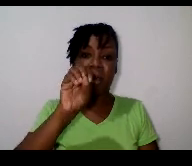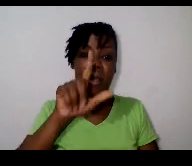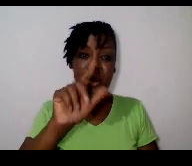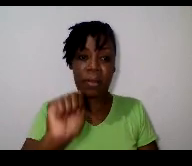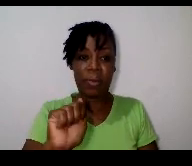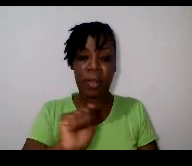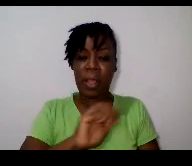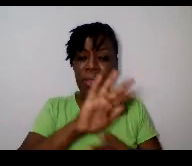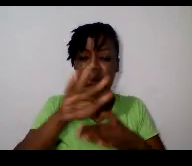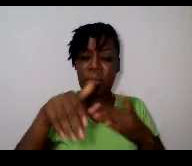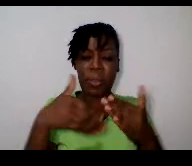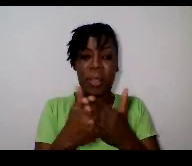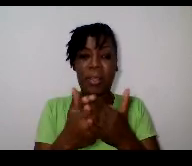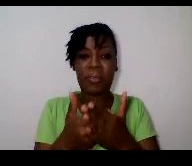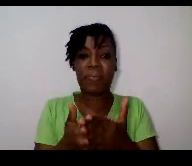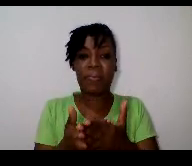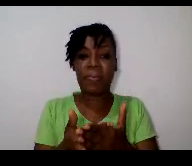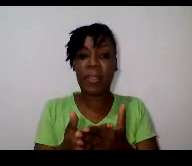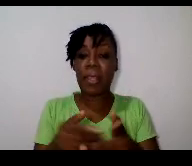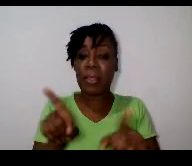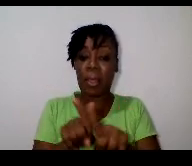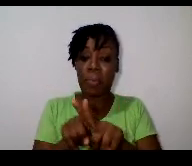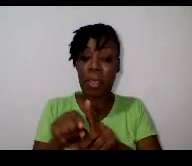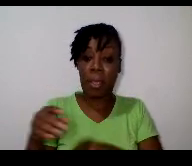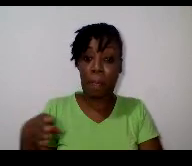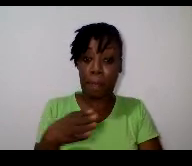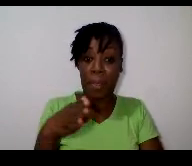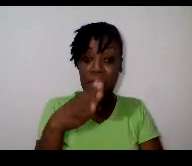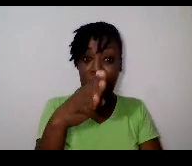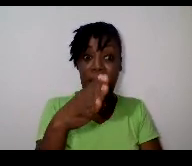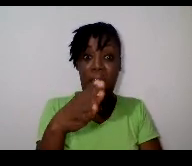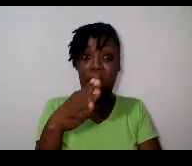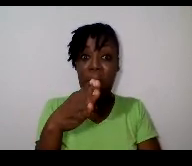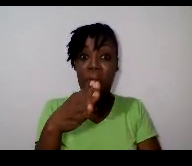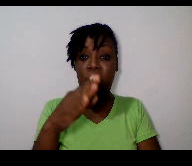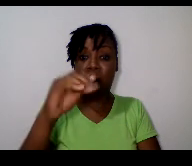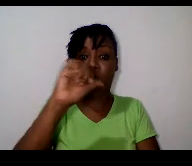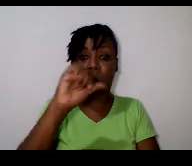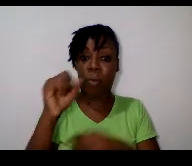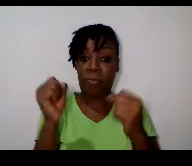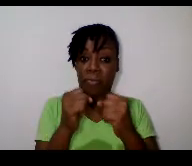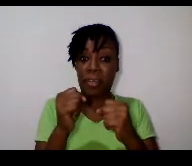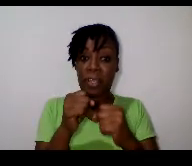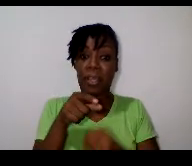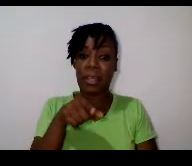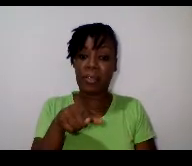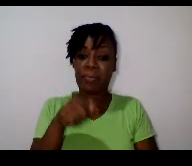esta fuente. Pescados de agua fría, si algunos de ustedes viven en zonas donde se pueda